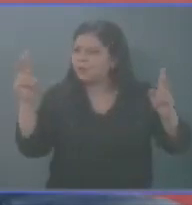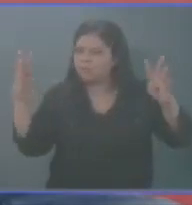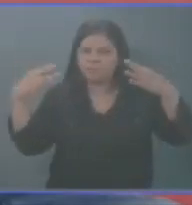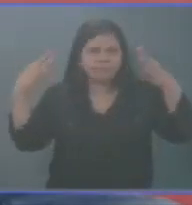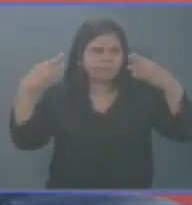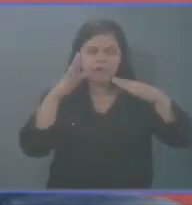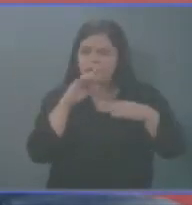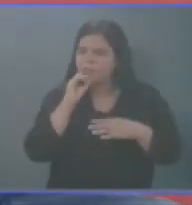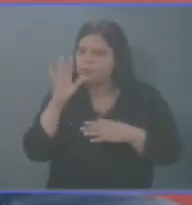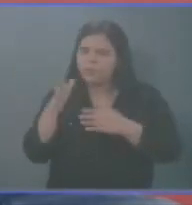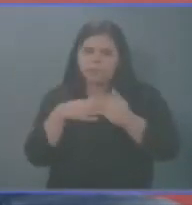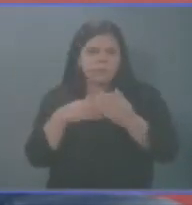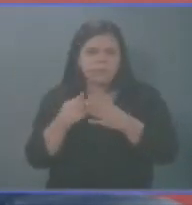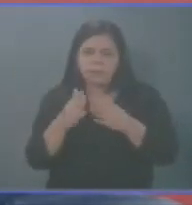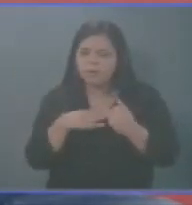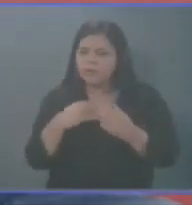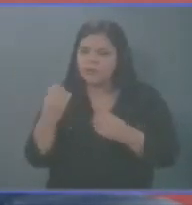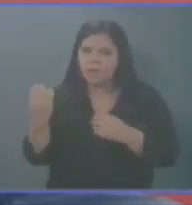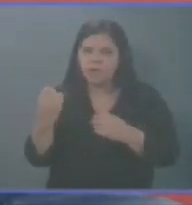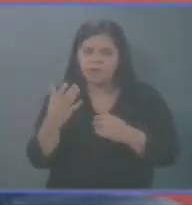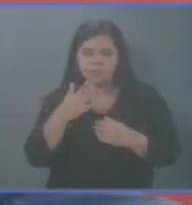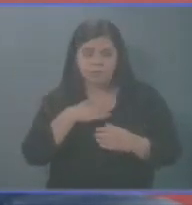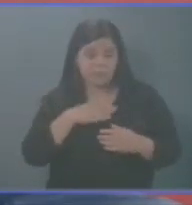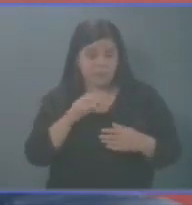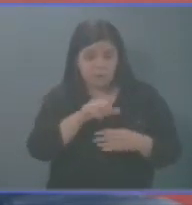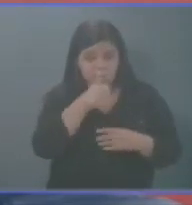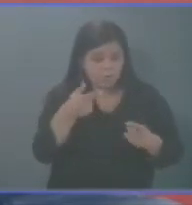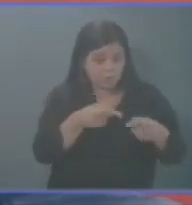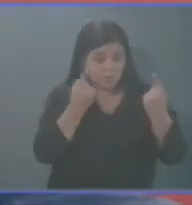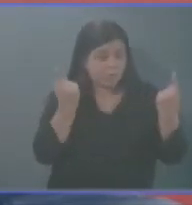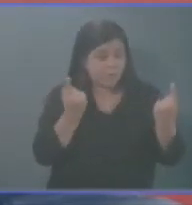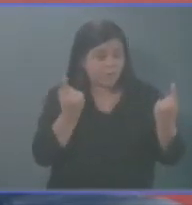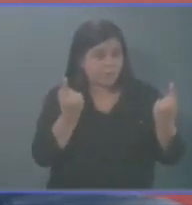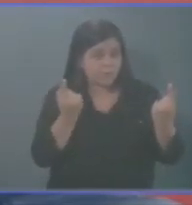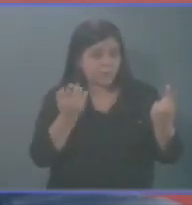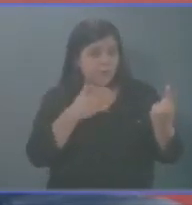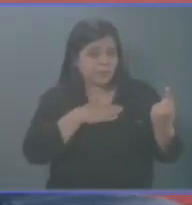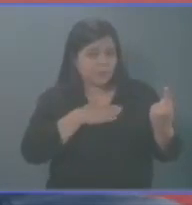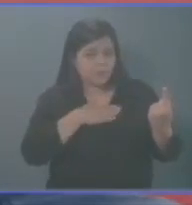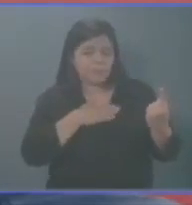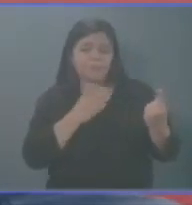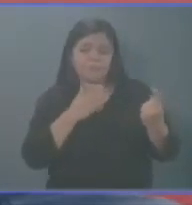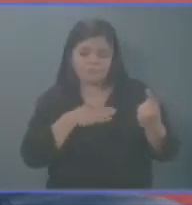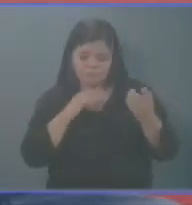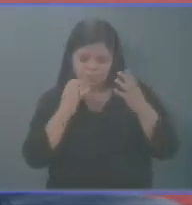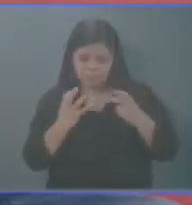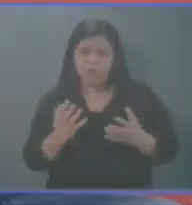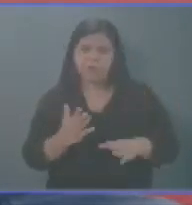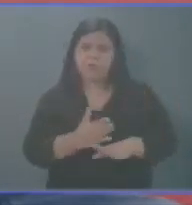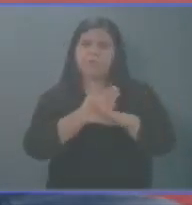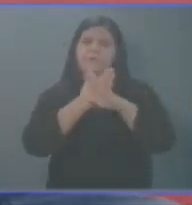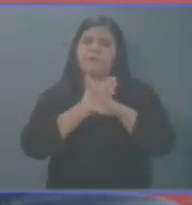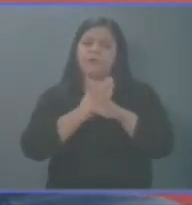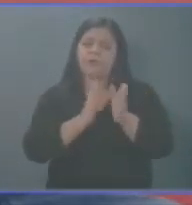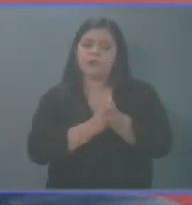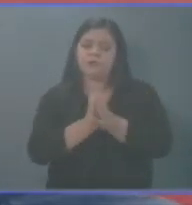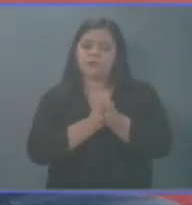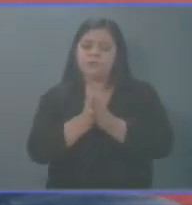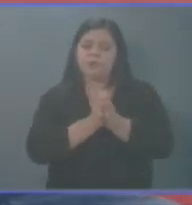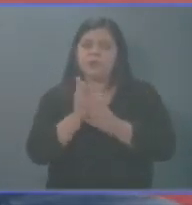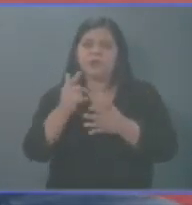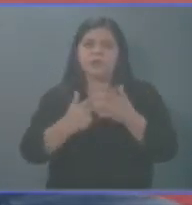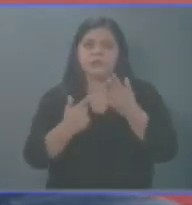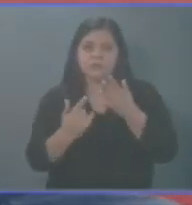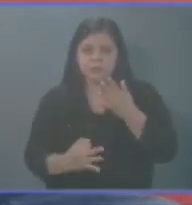que diga, me genere detractores u ofensas, yo defendí la República, yo defendí el imperio de la